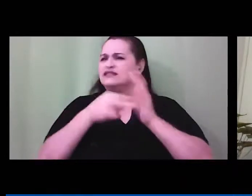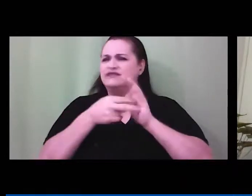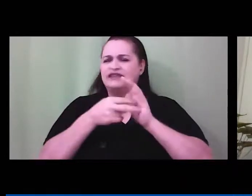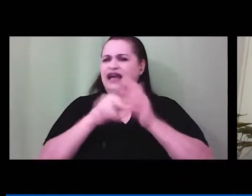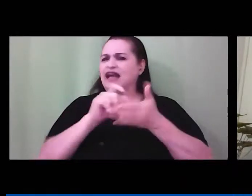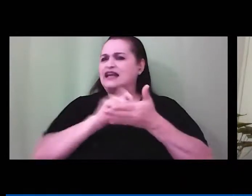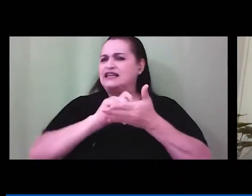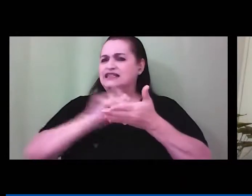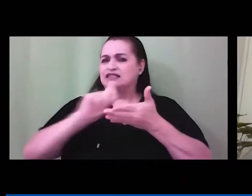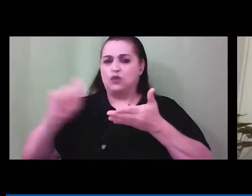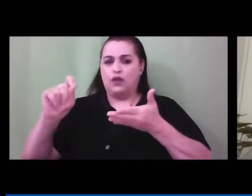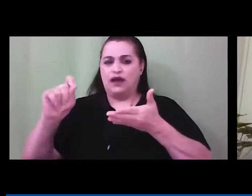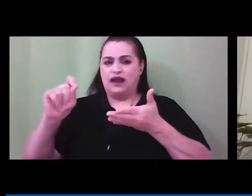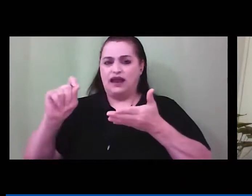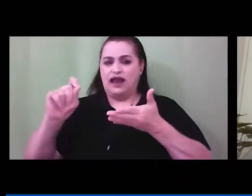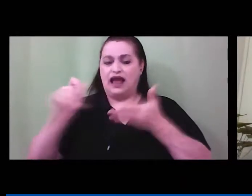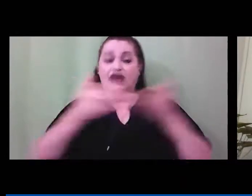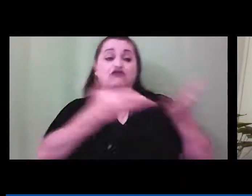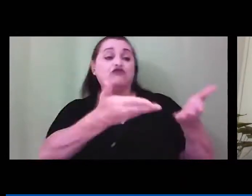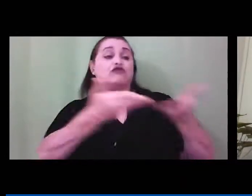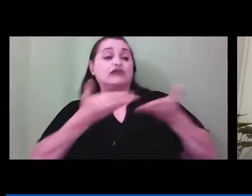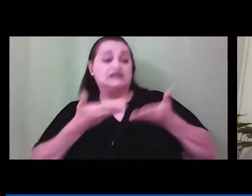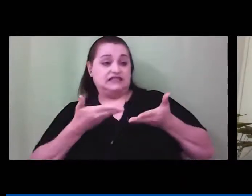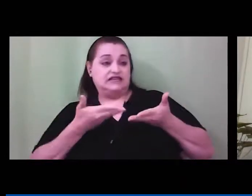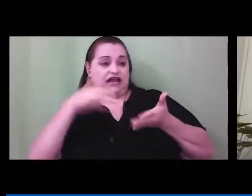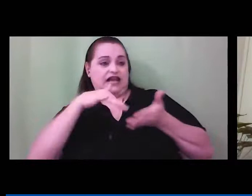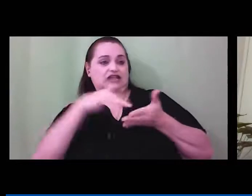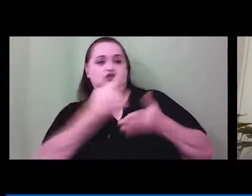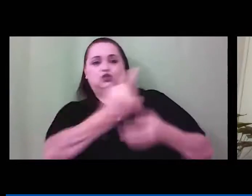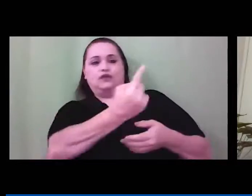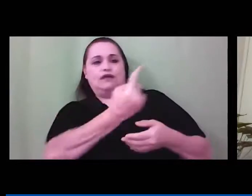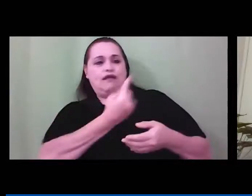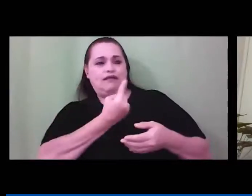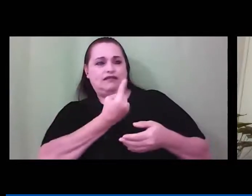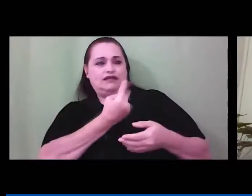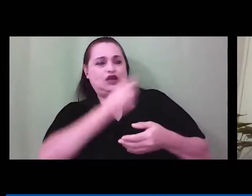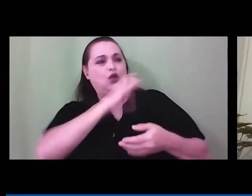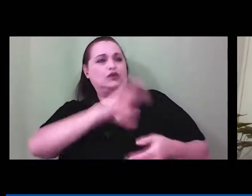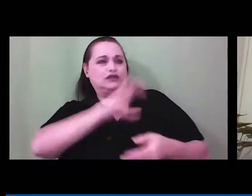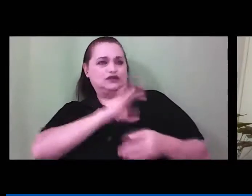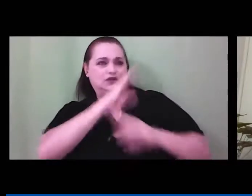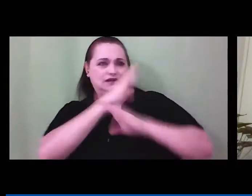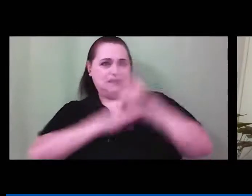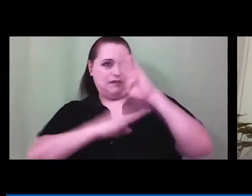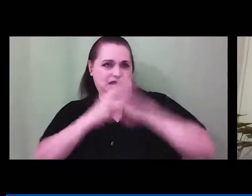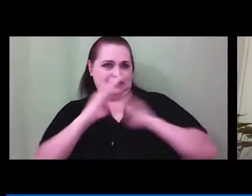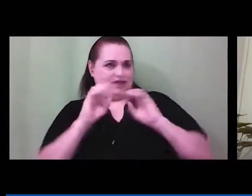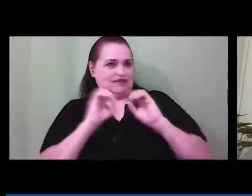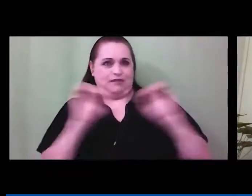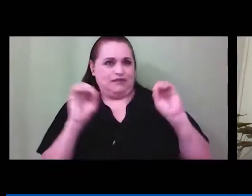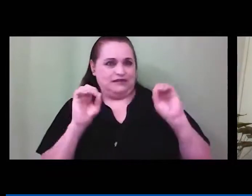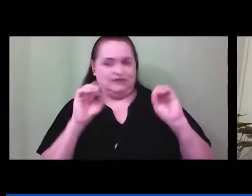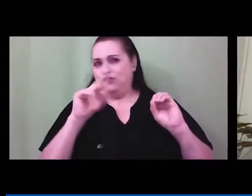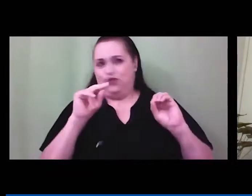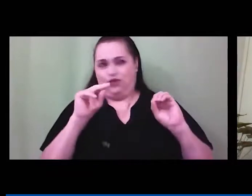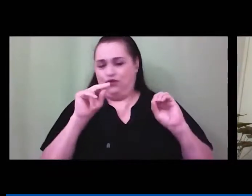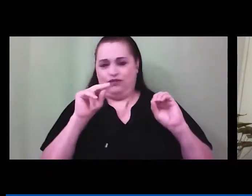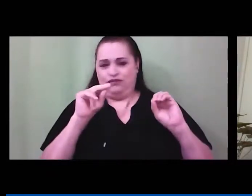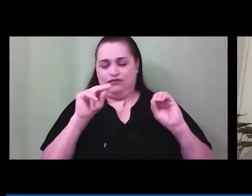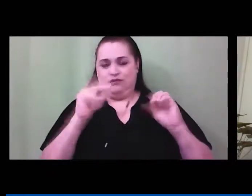escuela que recibe simplemente a una persona en condición de discapacidad como parte del